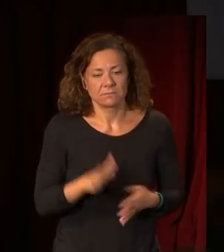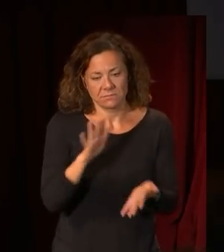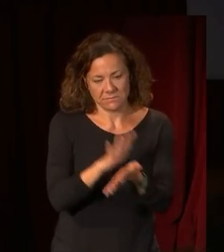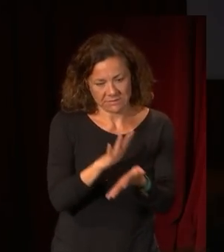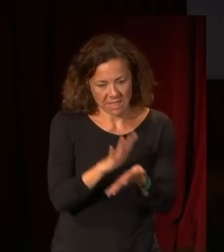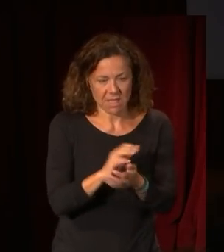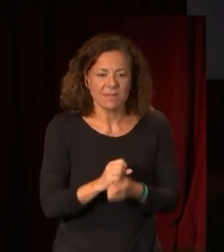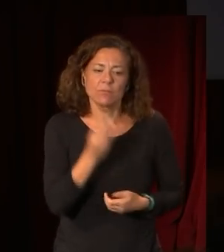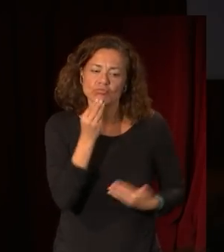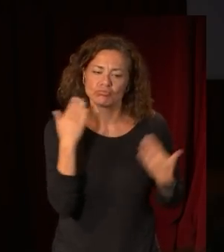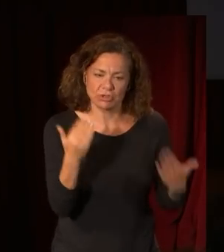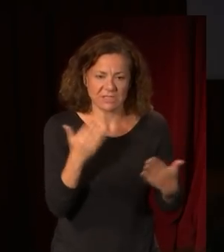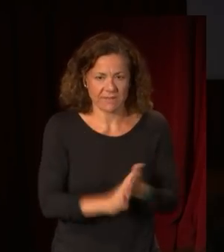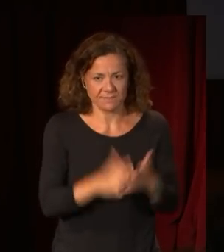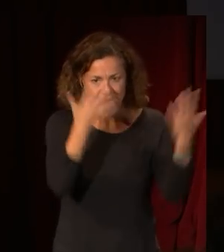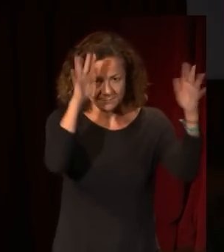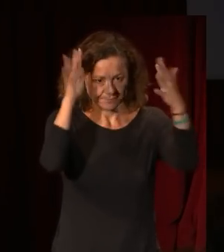con gozo muchas gracias